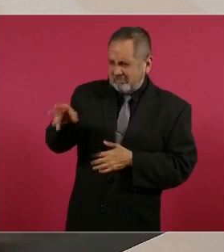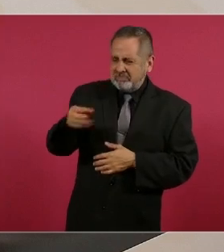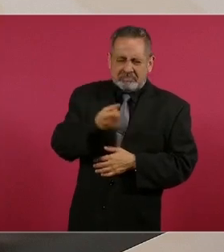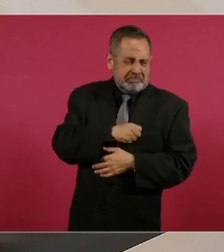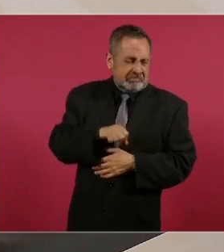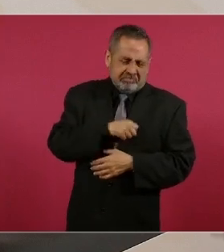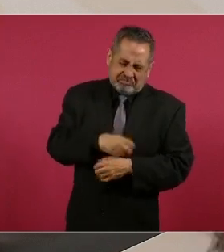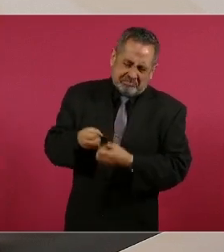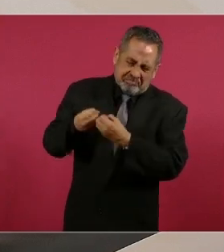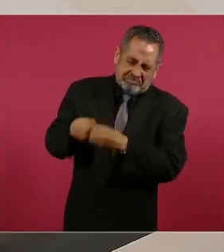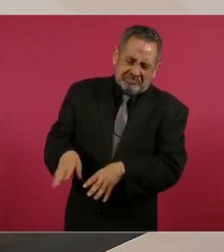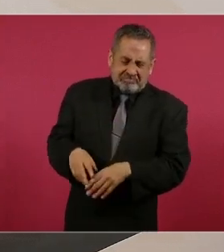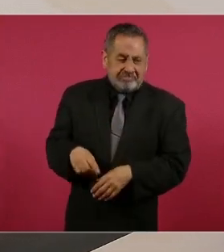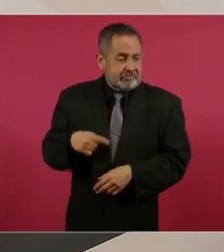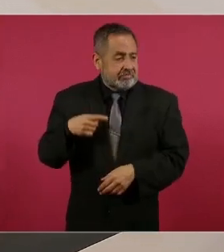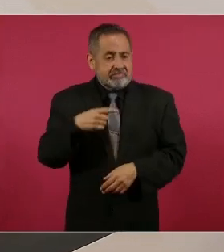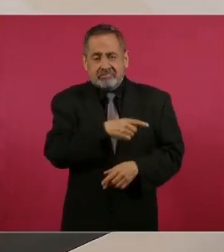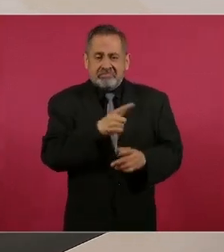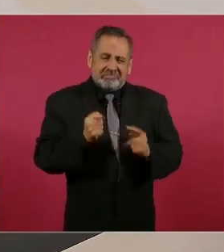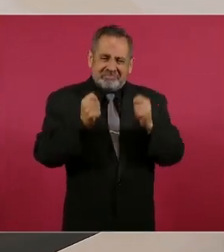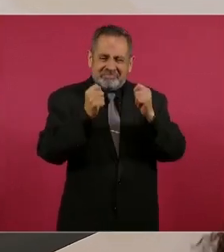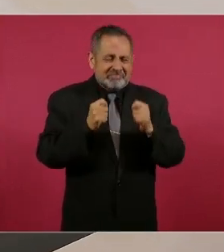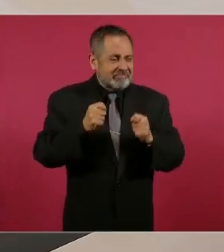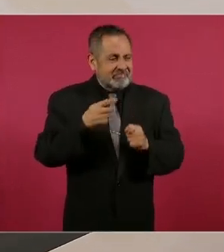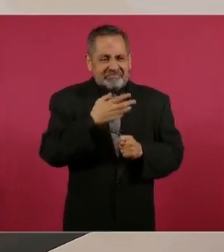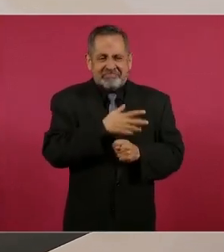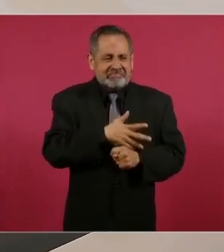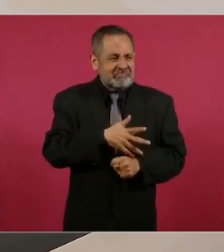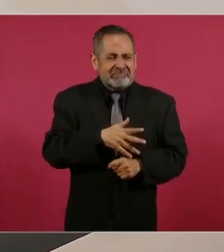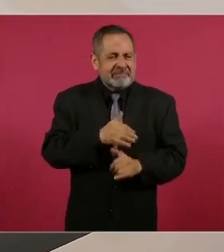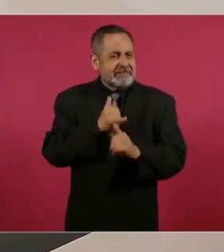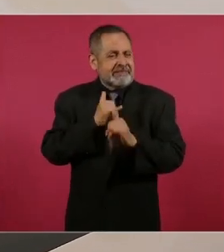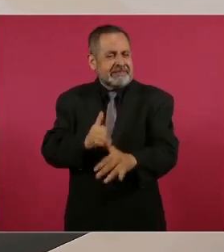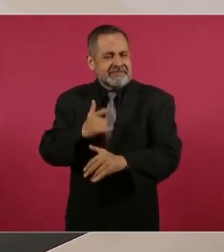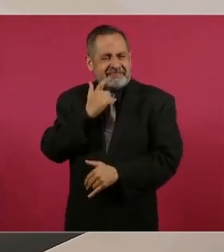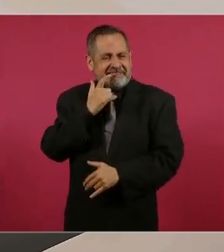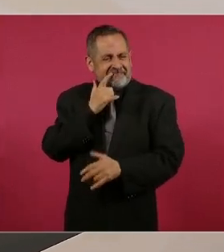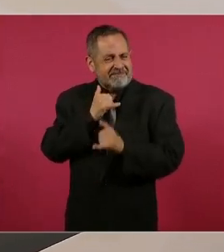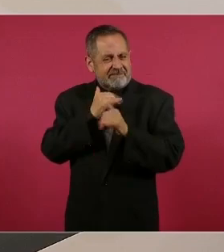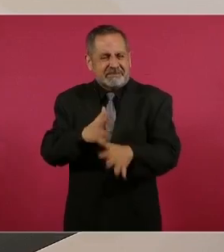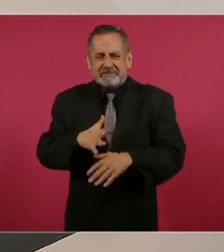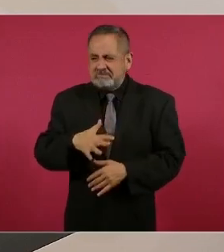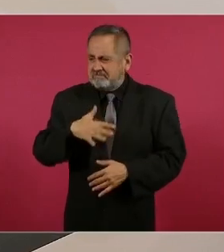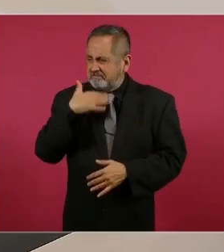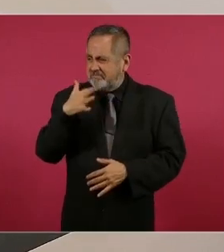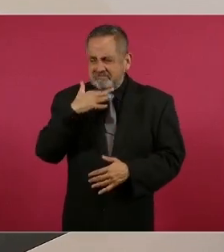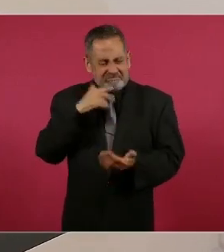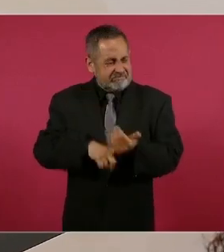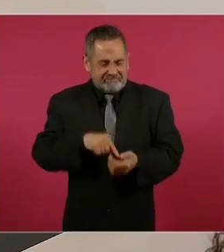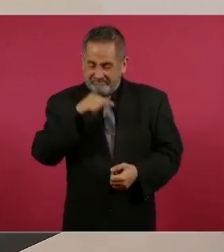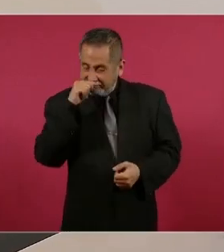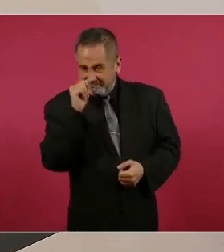de manera inmoral, tramposa, corrupta,